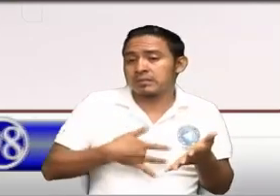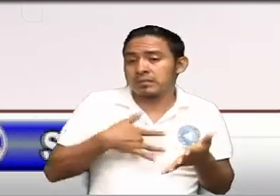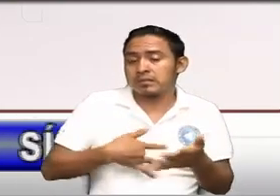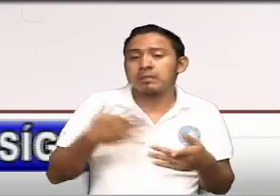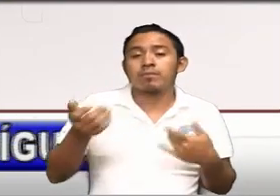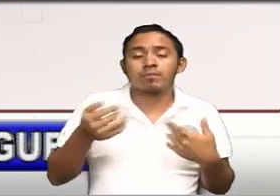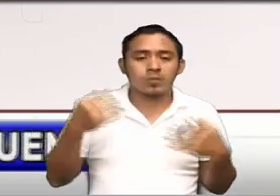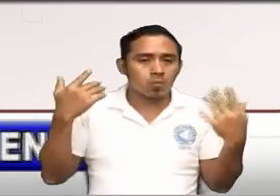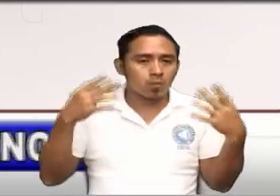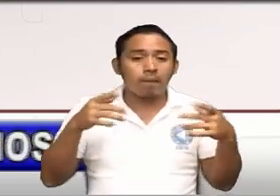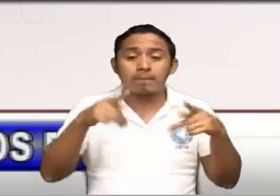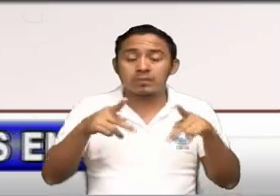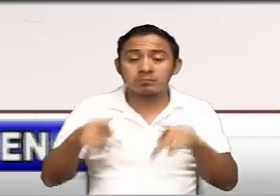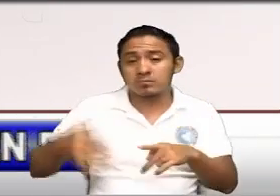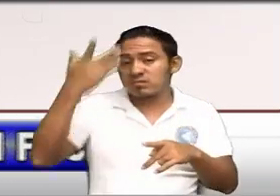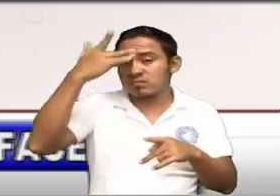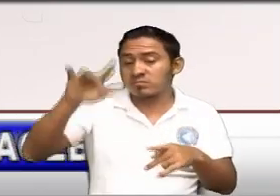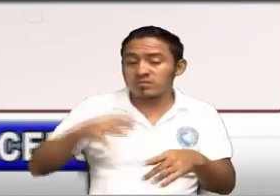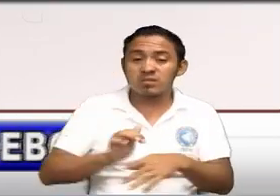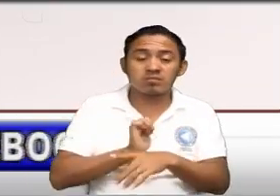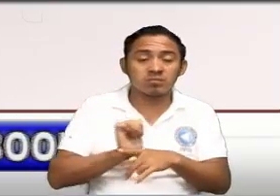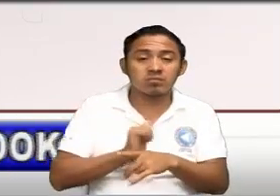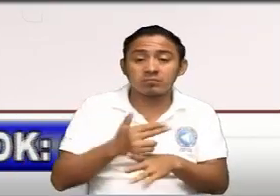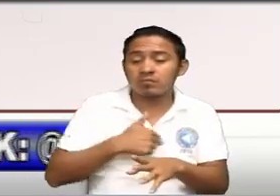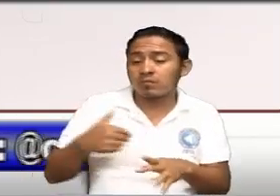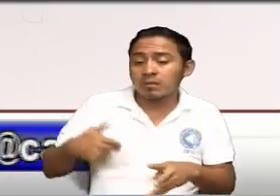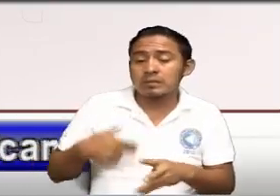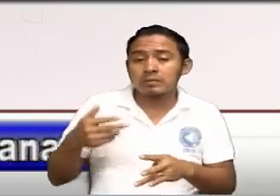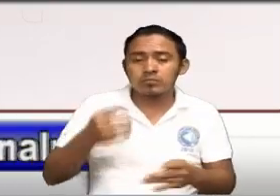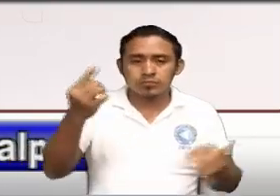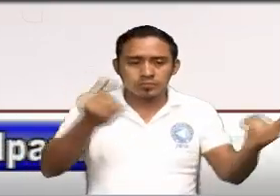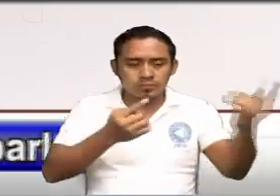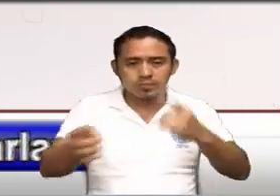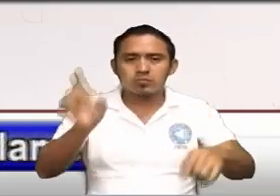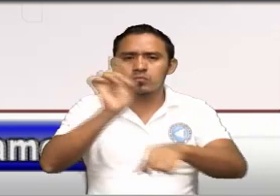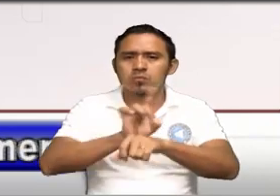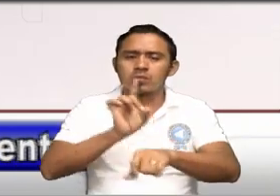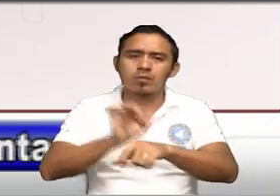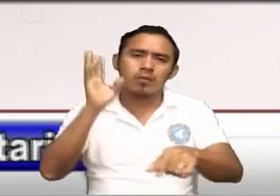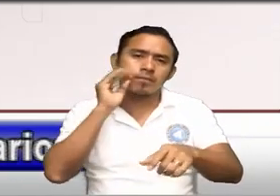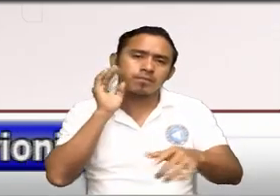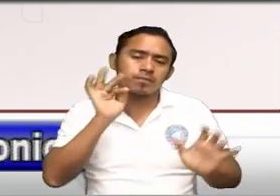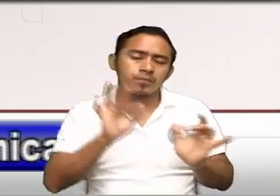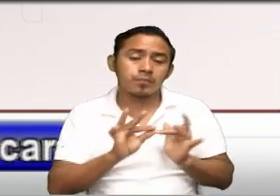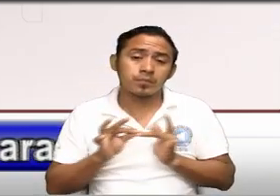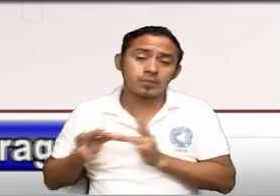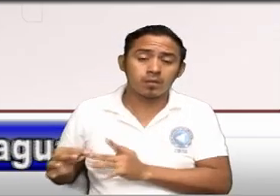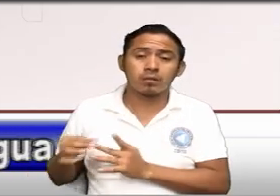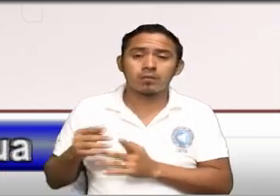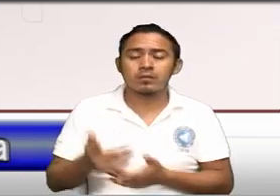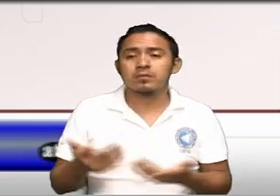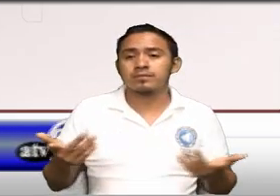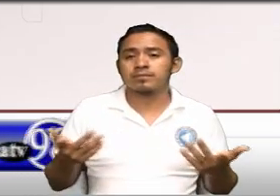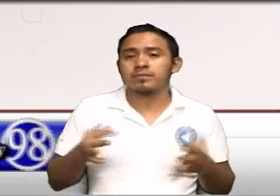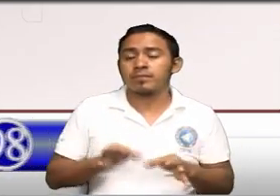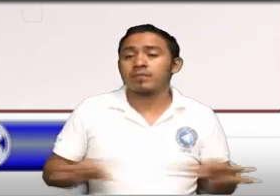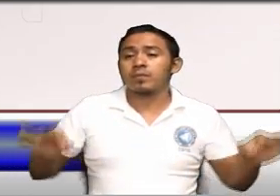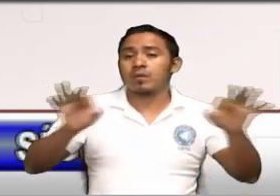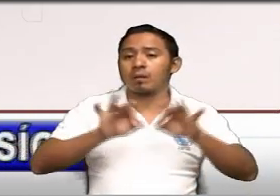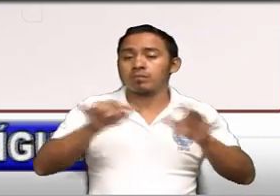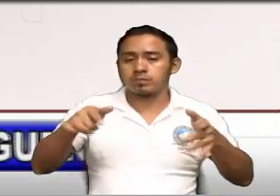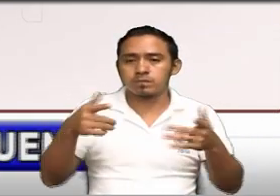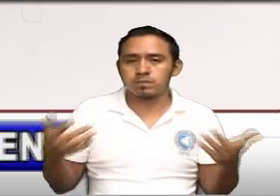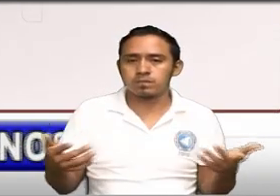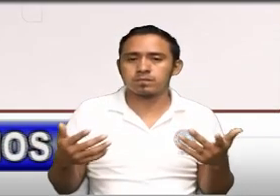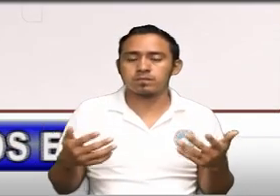de los recursos humanos y el seguimiento con médicos especialistas reconocidos como puntos clave para